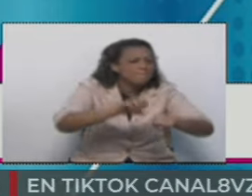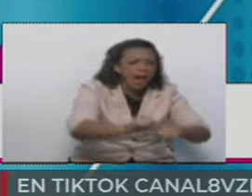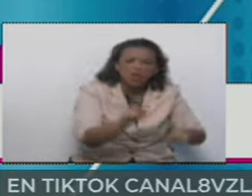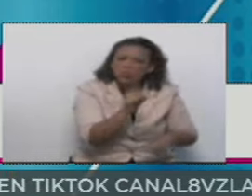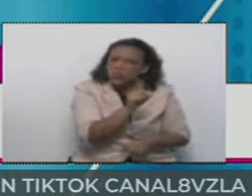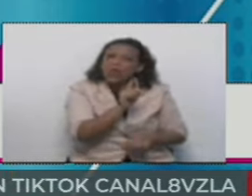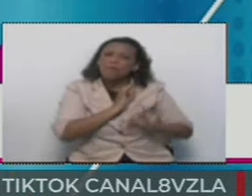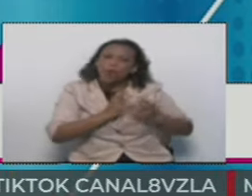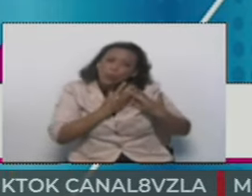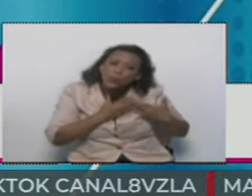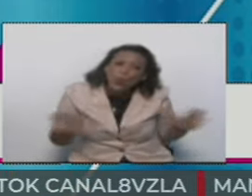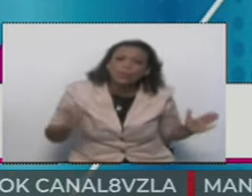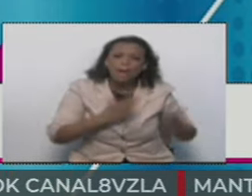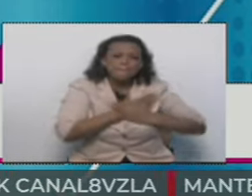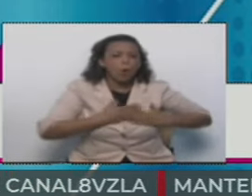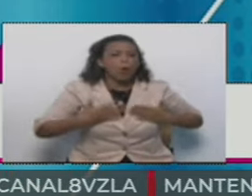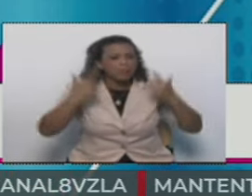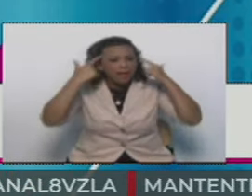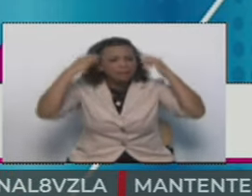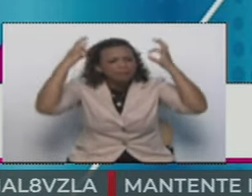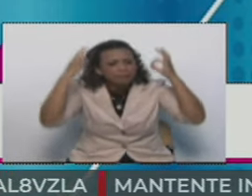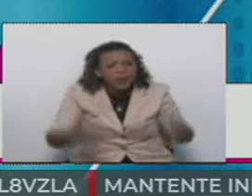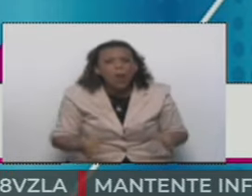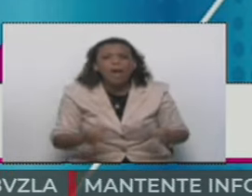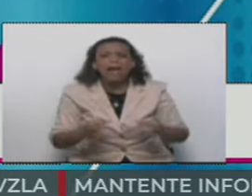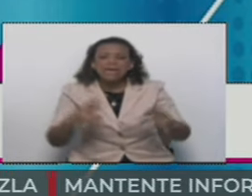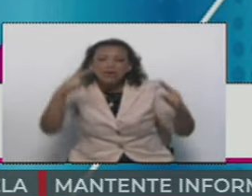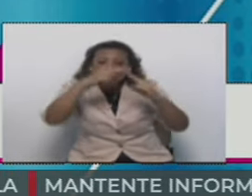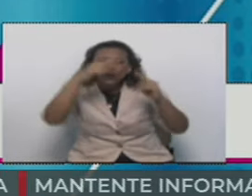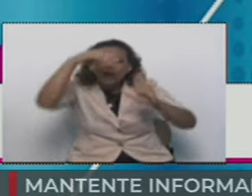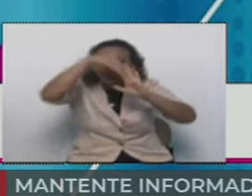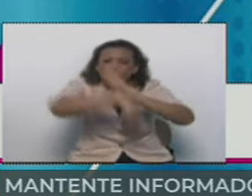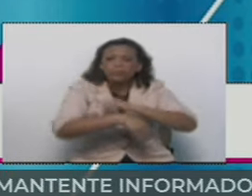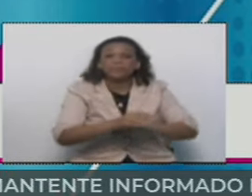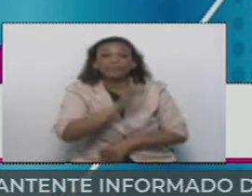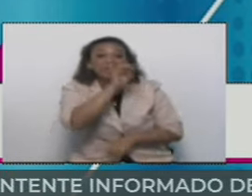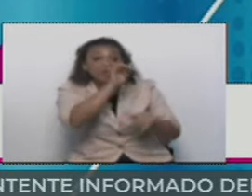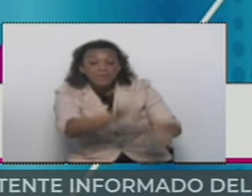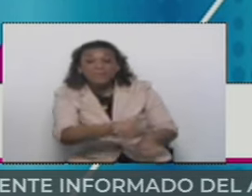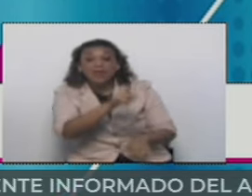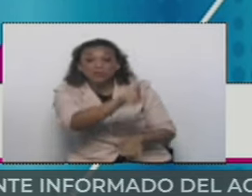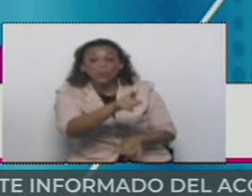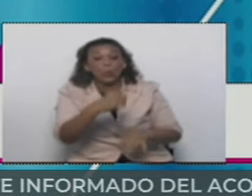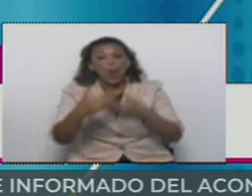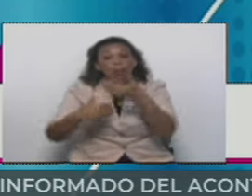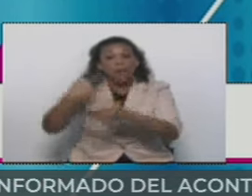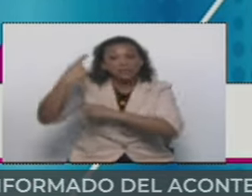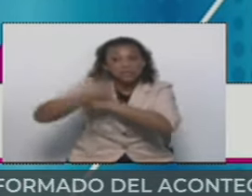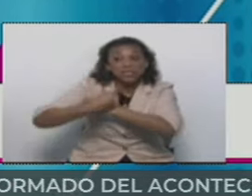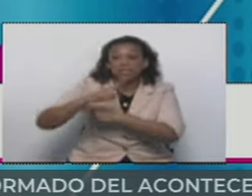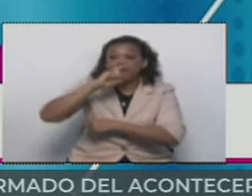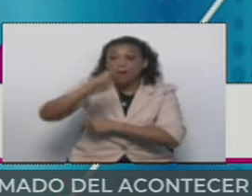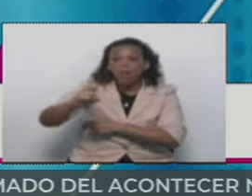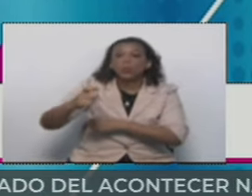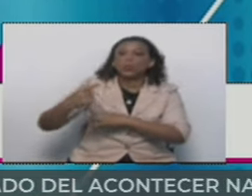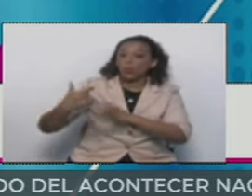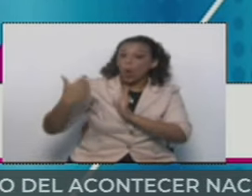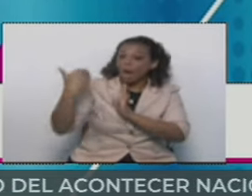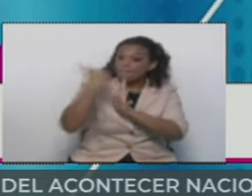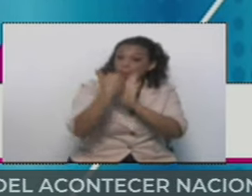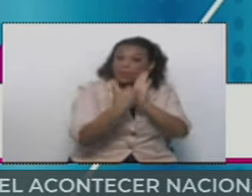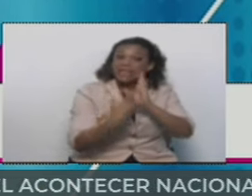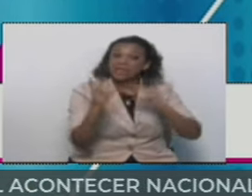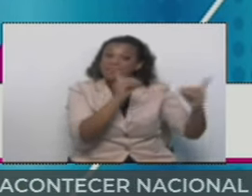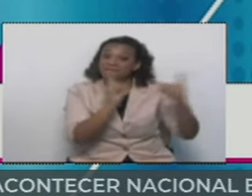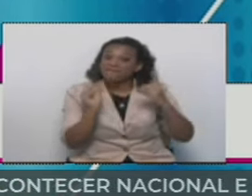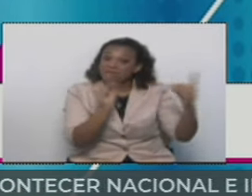en procura de un mayor nivel de eficiencia y un mayor nivel de desarrollo. Y al mismo tiempo, como ha sido la exigencia suya, tenemos los procesos de debate,